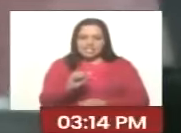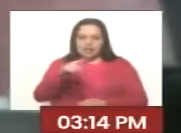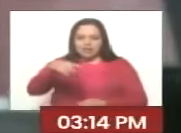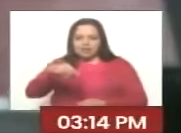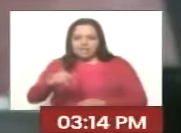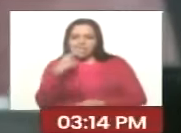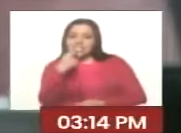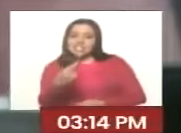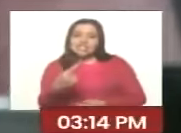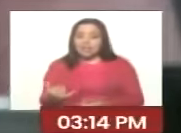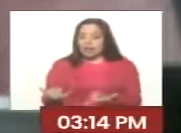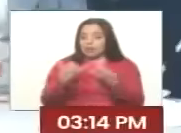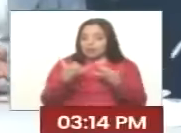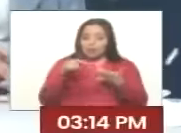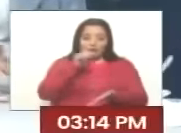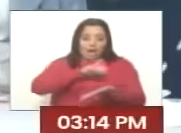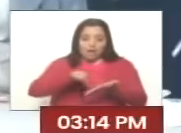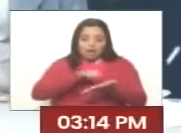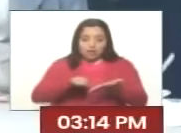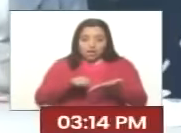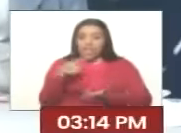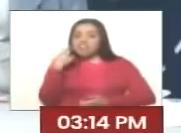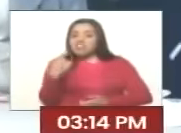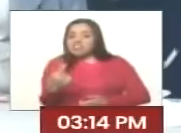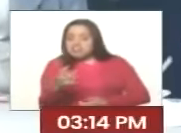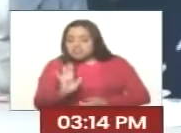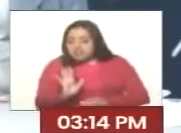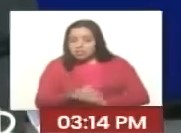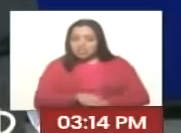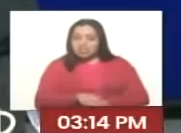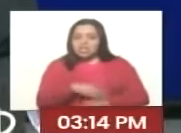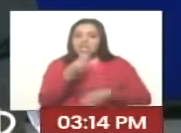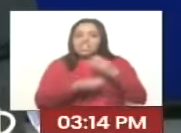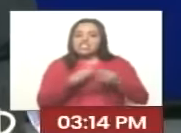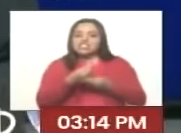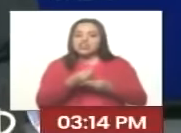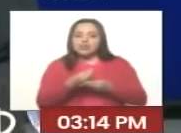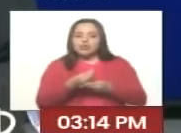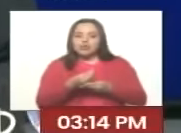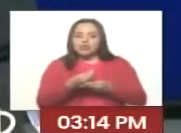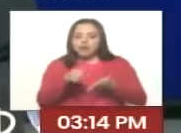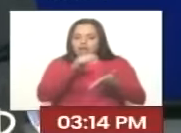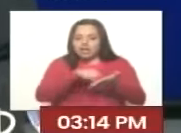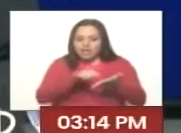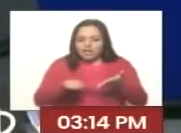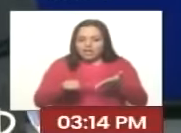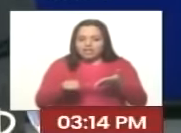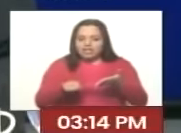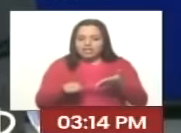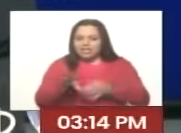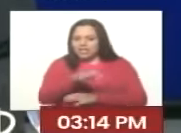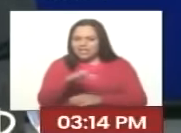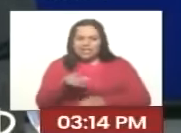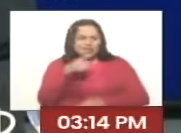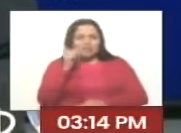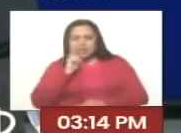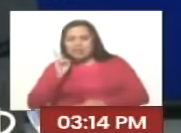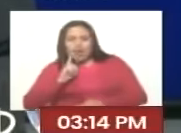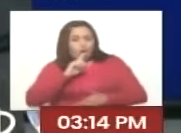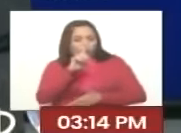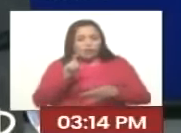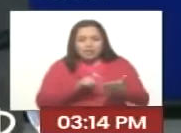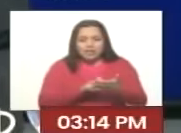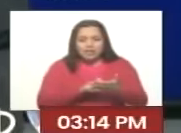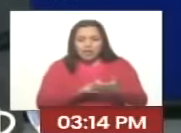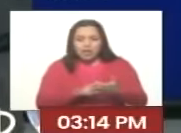autocalifica autor. Uh-huh. O sea, él compuso las letras de los álbumes. Es una mentira total. Vida